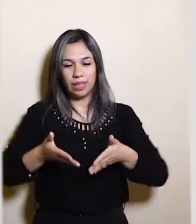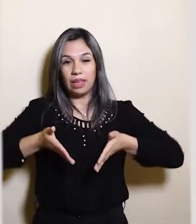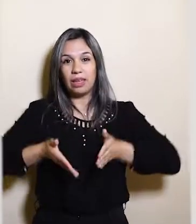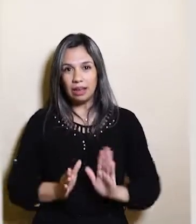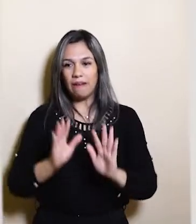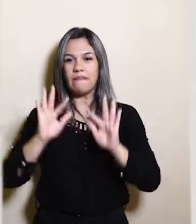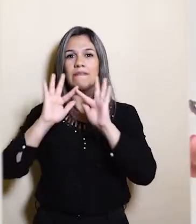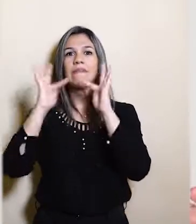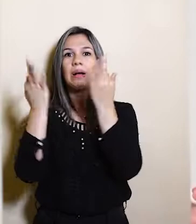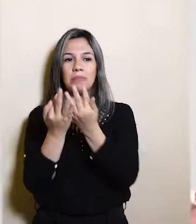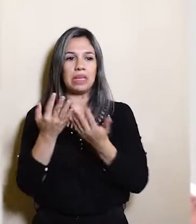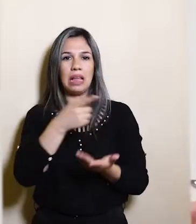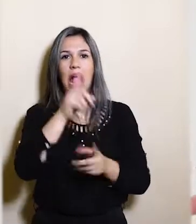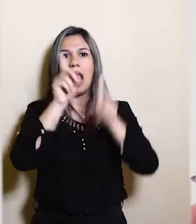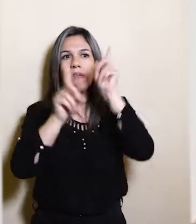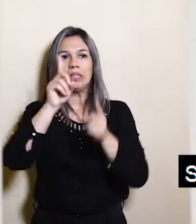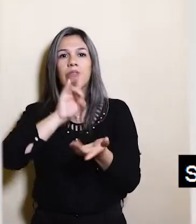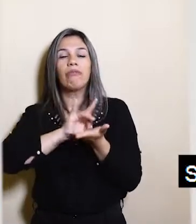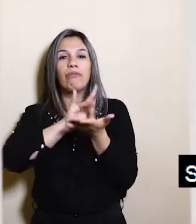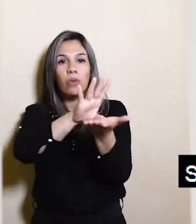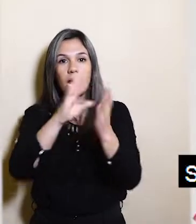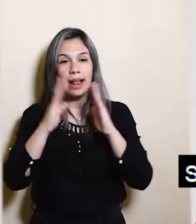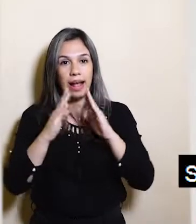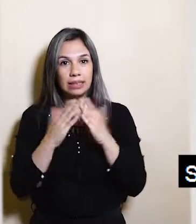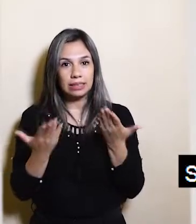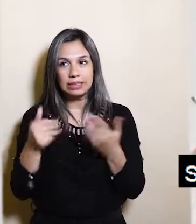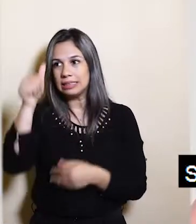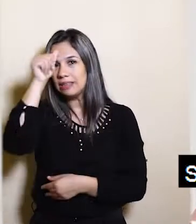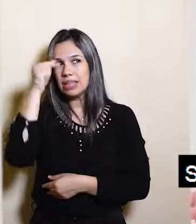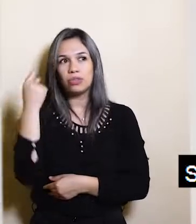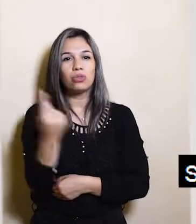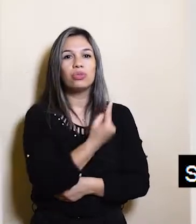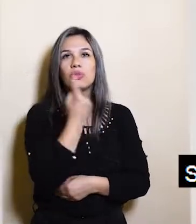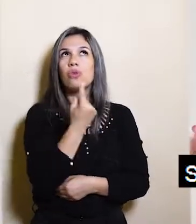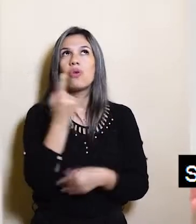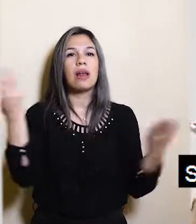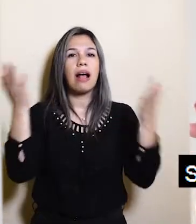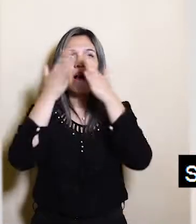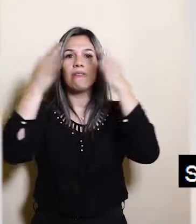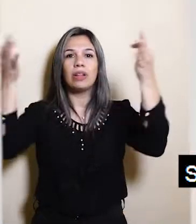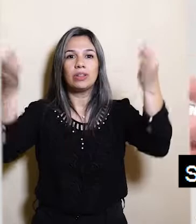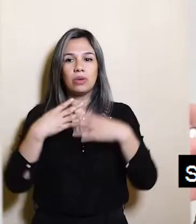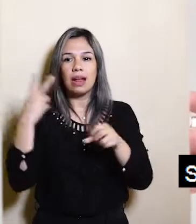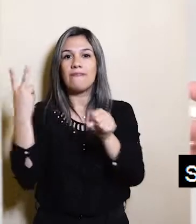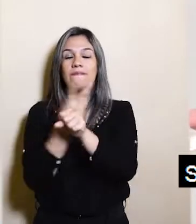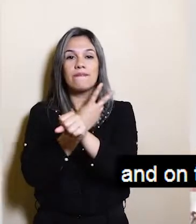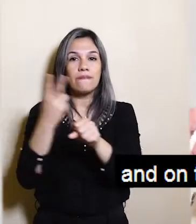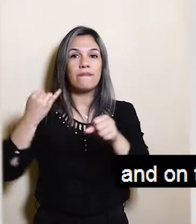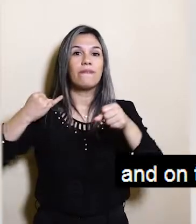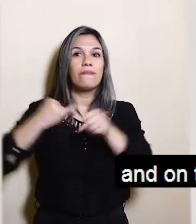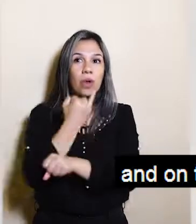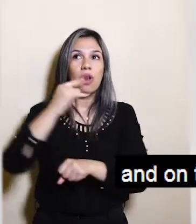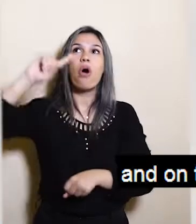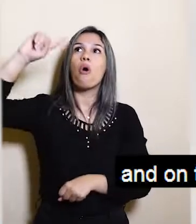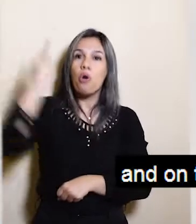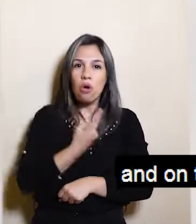el núcleo familiar, la haya expulsado de ese sitio. O sea, está sola, abandonada, fue violentada, la forzaron a ser madre y encima